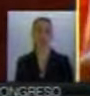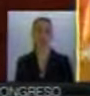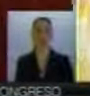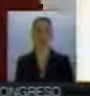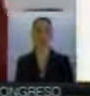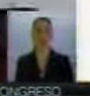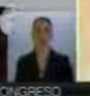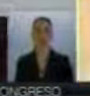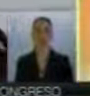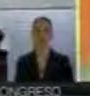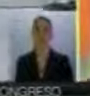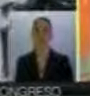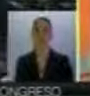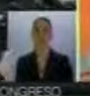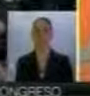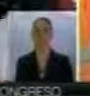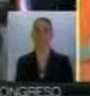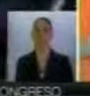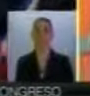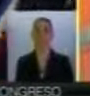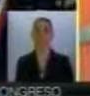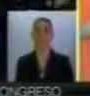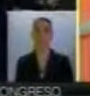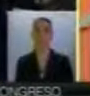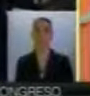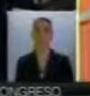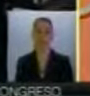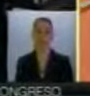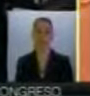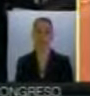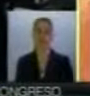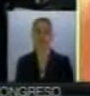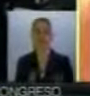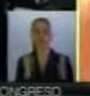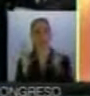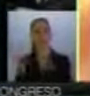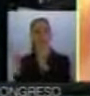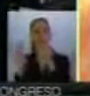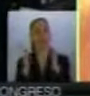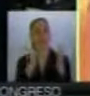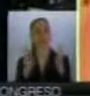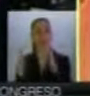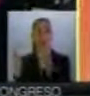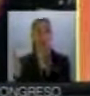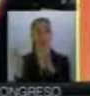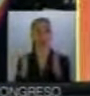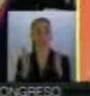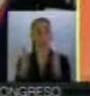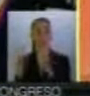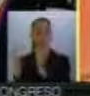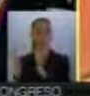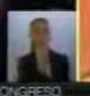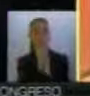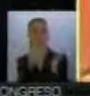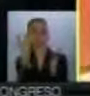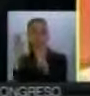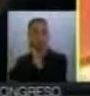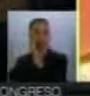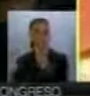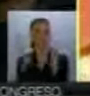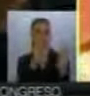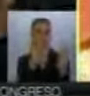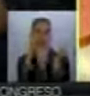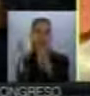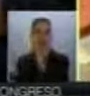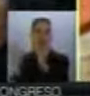leyes de cuota, es decir, los partidos están obligados a llevar mujeres en los primeros lugares de sus listas para que sean electas. En Chile tenemos listas